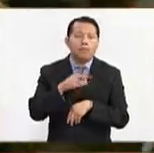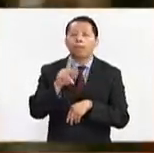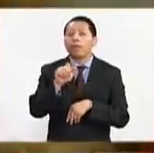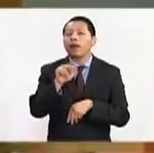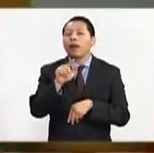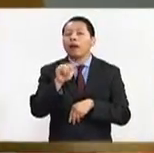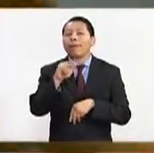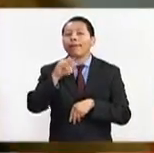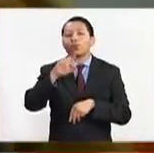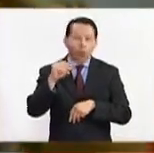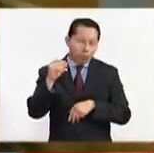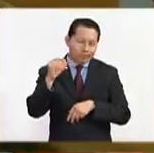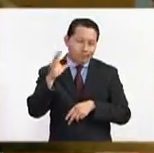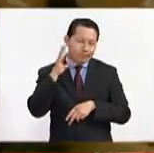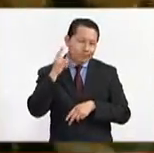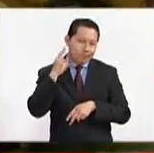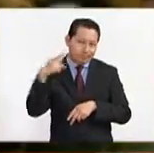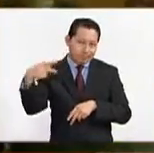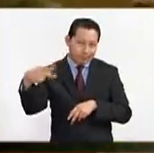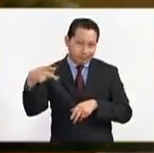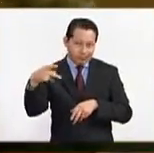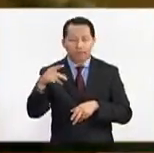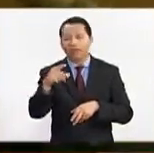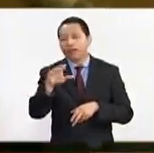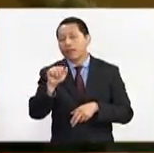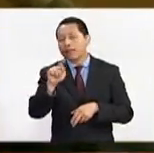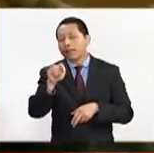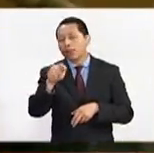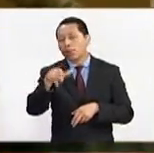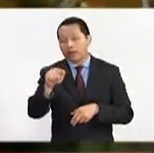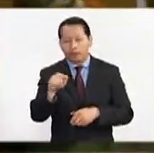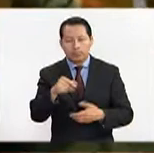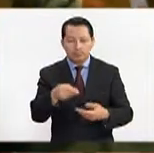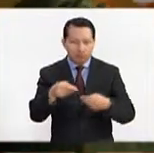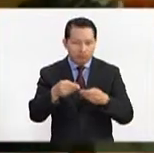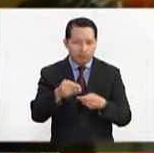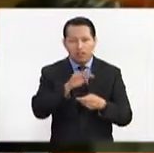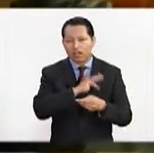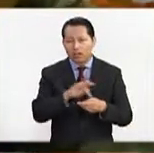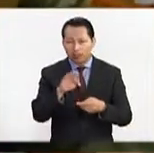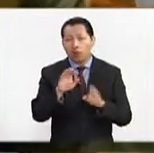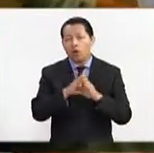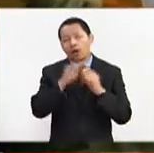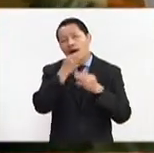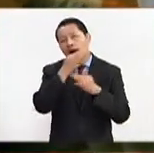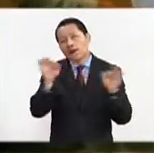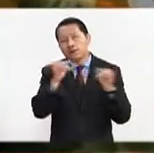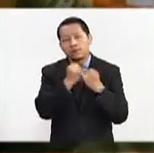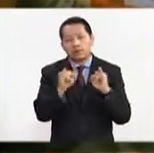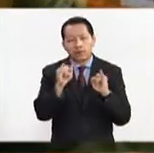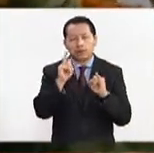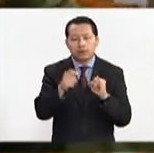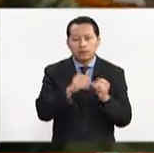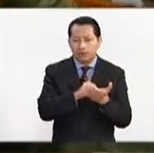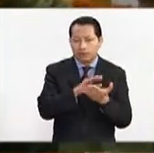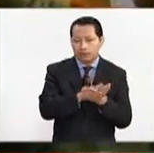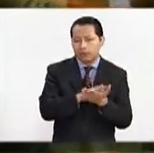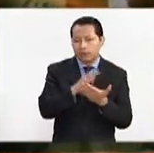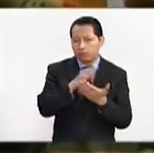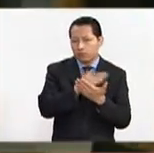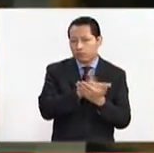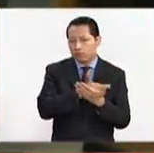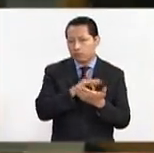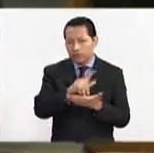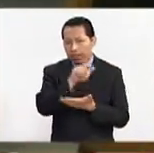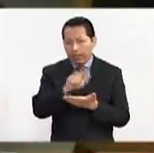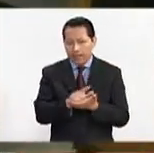sea el Parlamento el que decida si va a declararse o no la independencia conforme a lo establecido en las